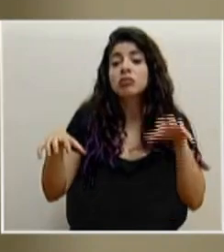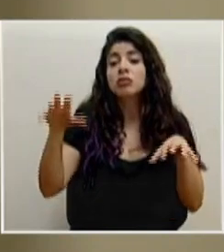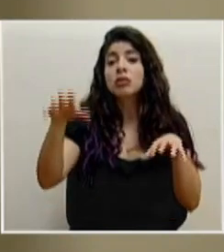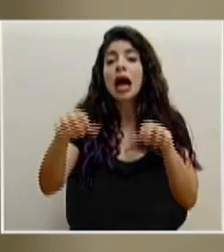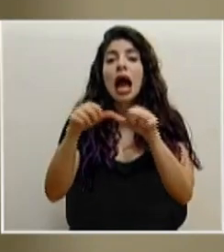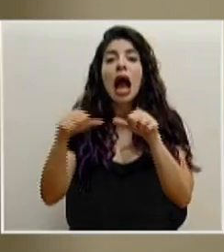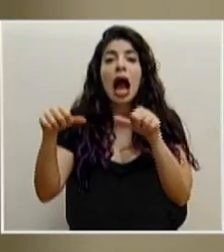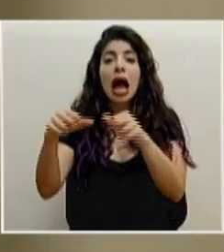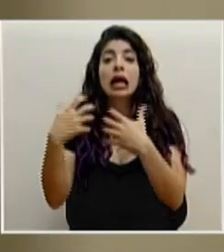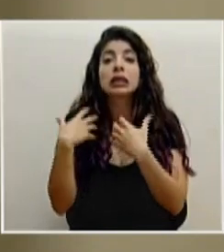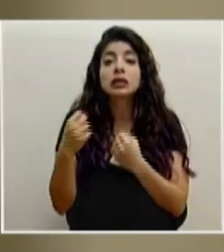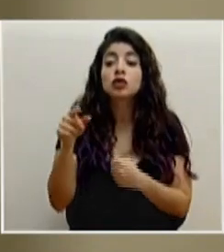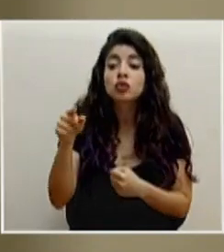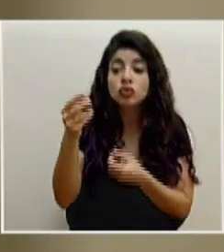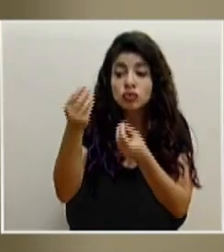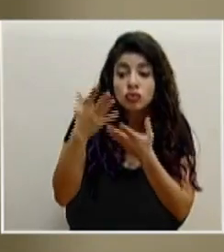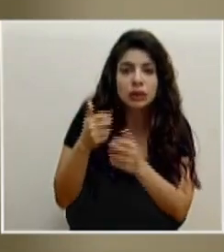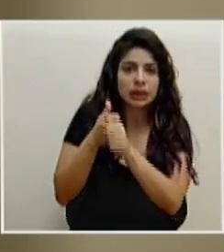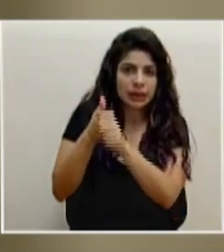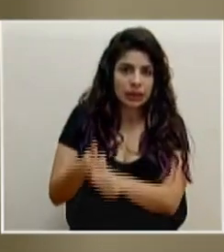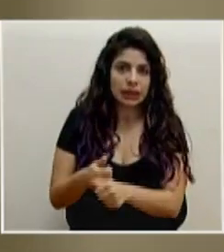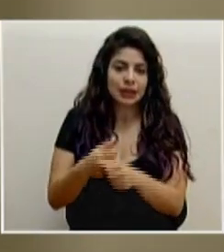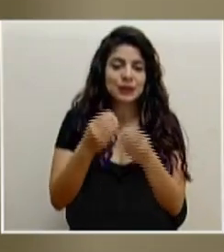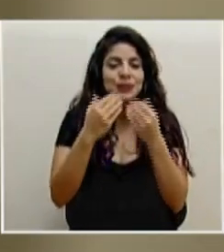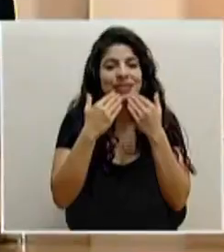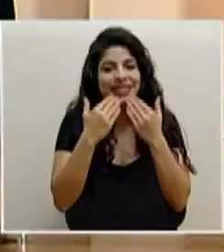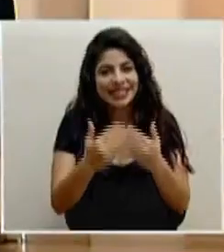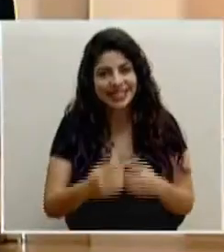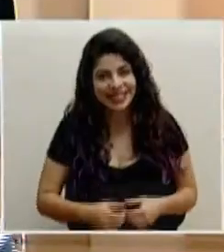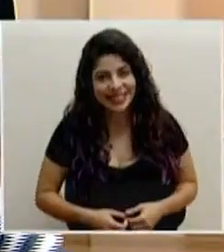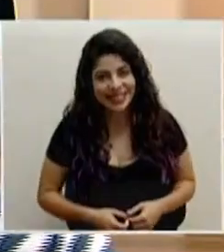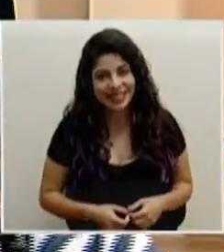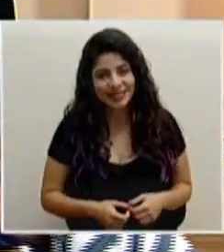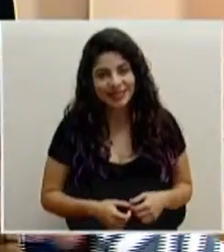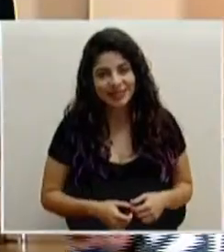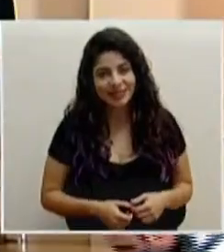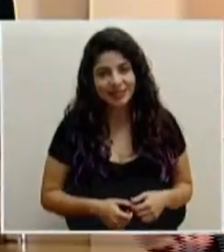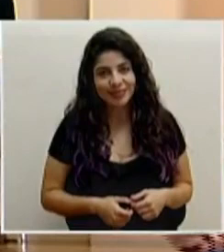salud a las personas. Muchísimas gracias.